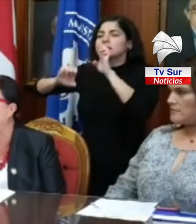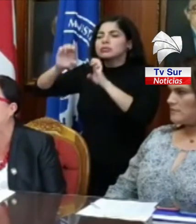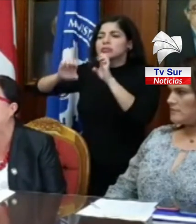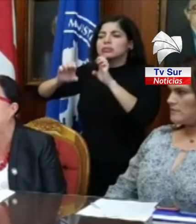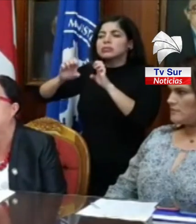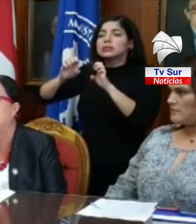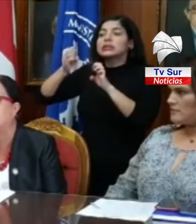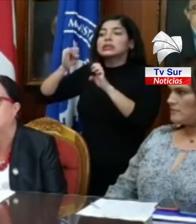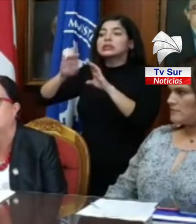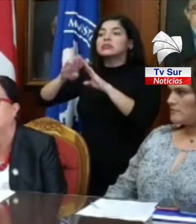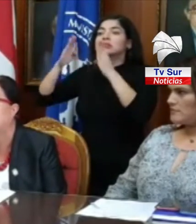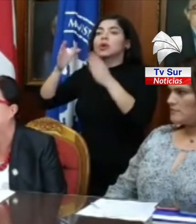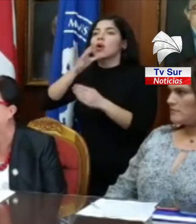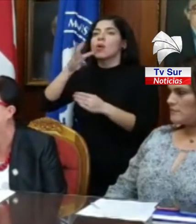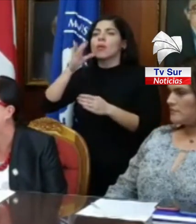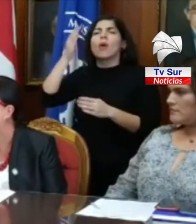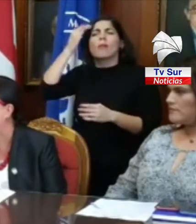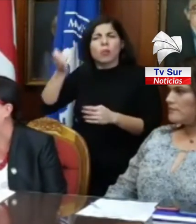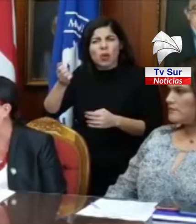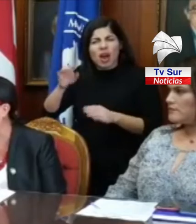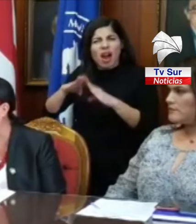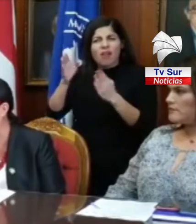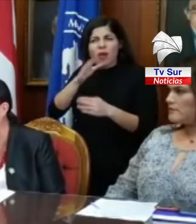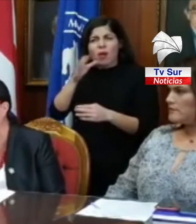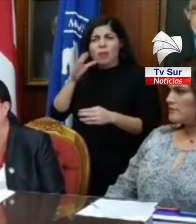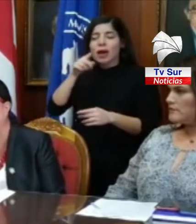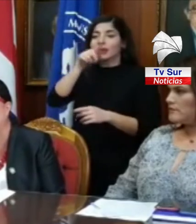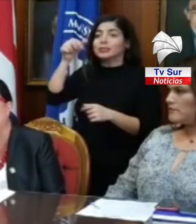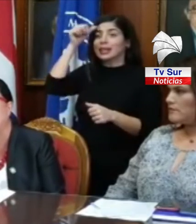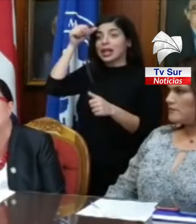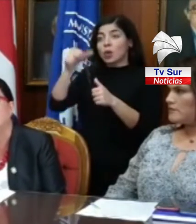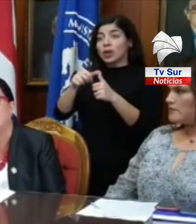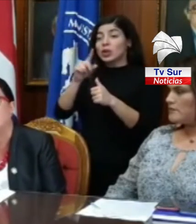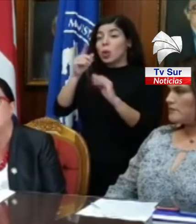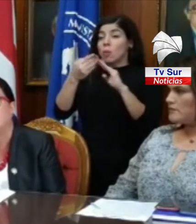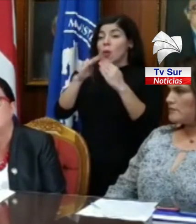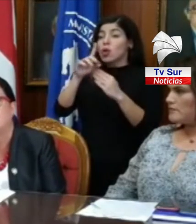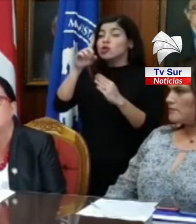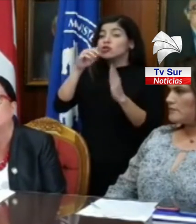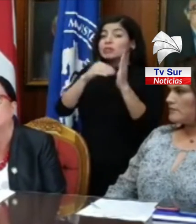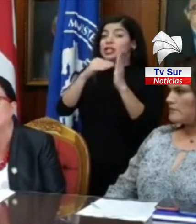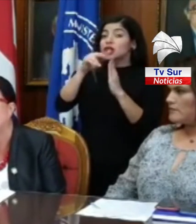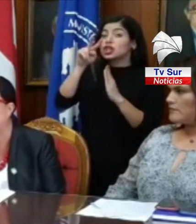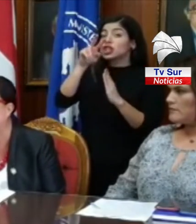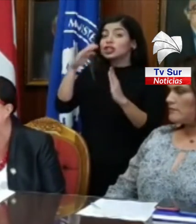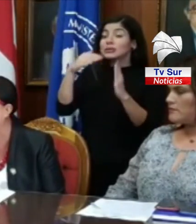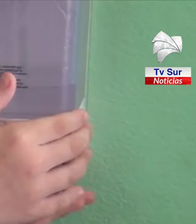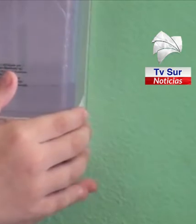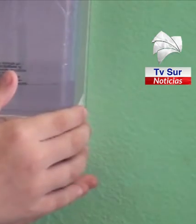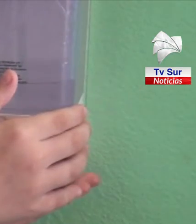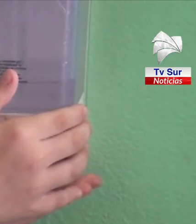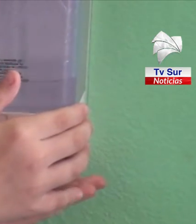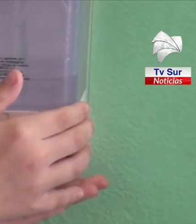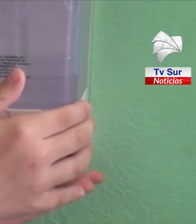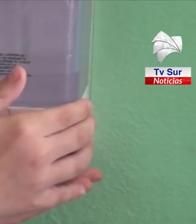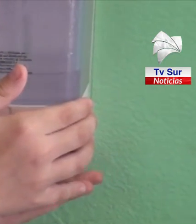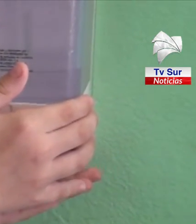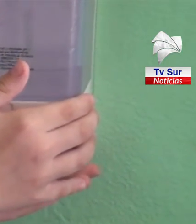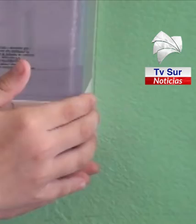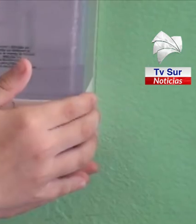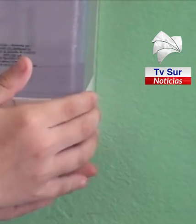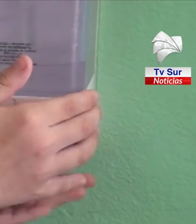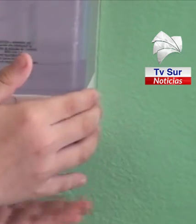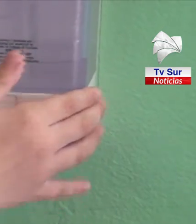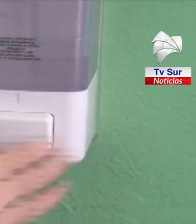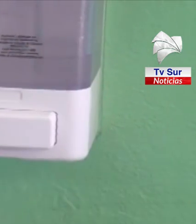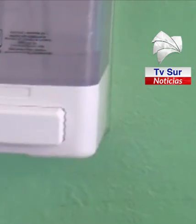la apertura del comedor. ¿Y por qué? Recordemos que en una población de 1.200.000 estudiantes, 800.000 estudiantes tienen servicio de